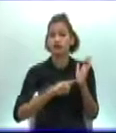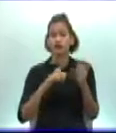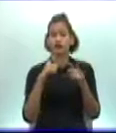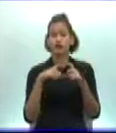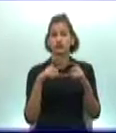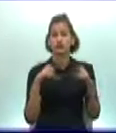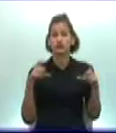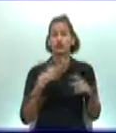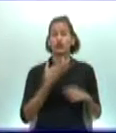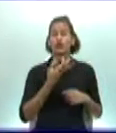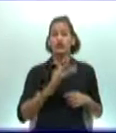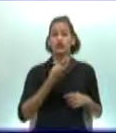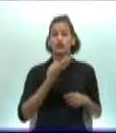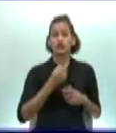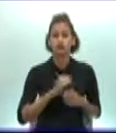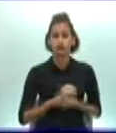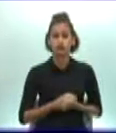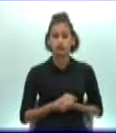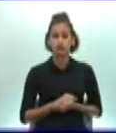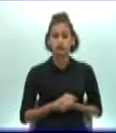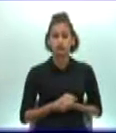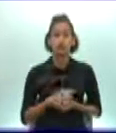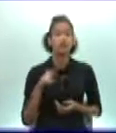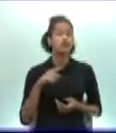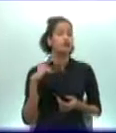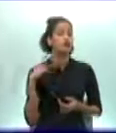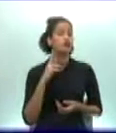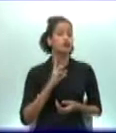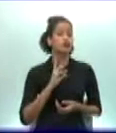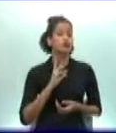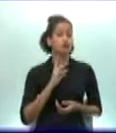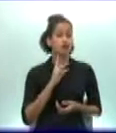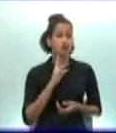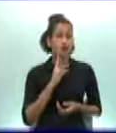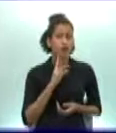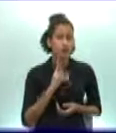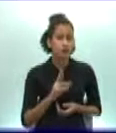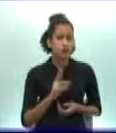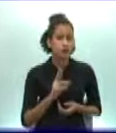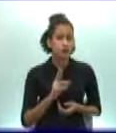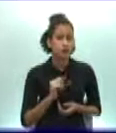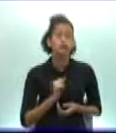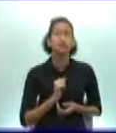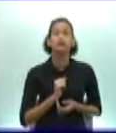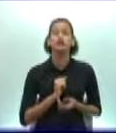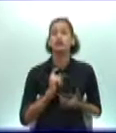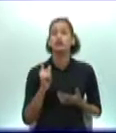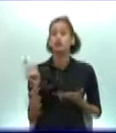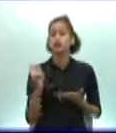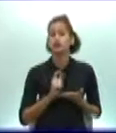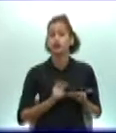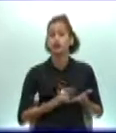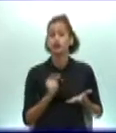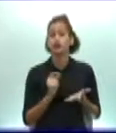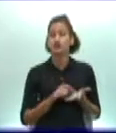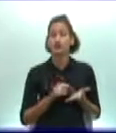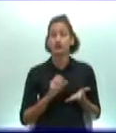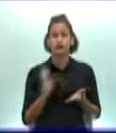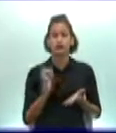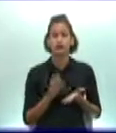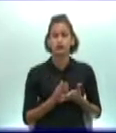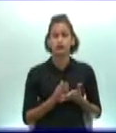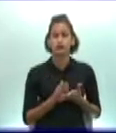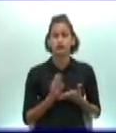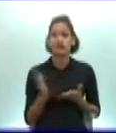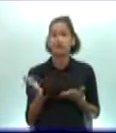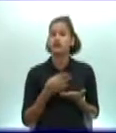argumentativo. Esto le recomiendo además que quede escrito como nota de clase en su libreta de